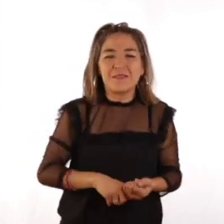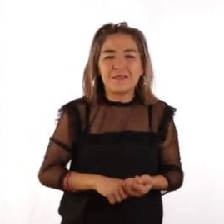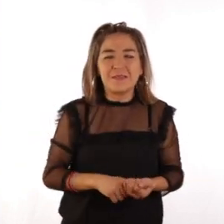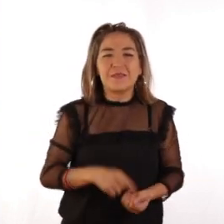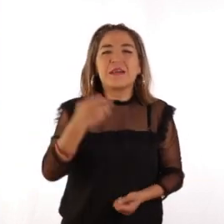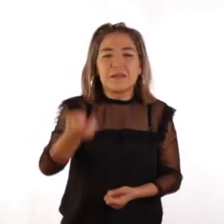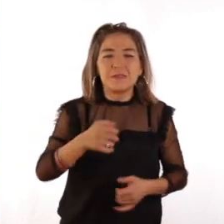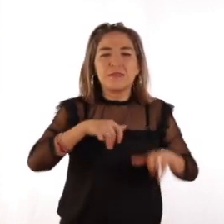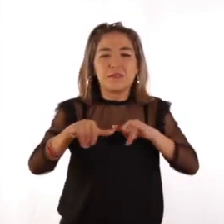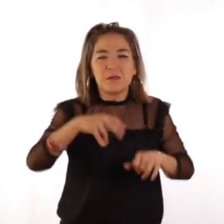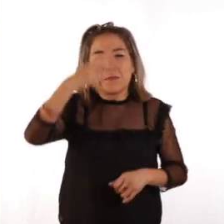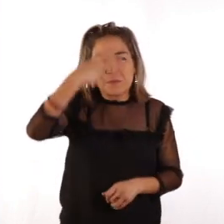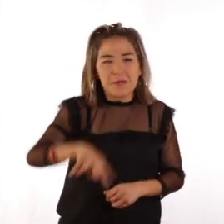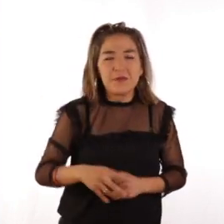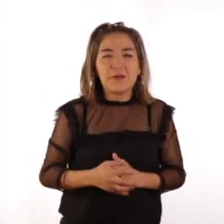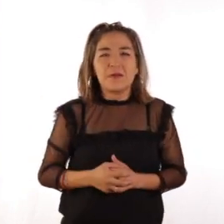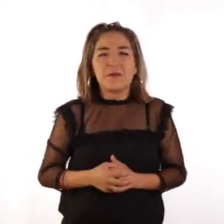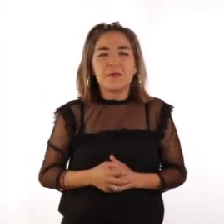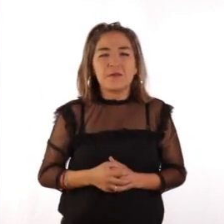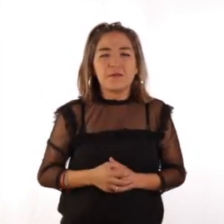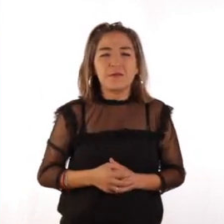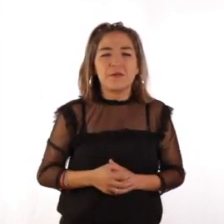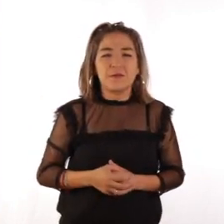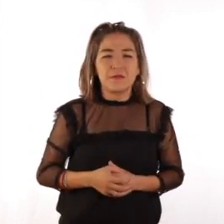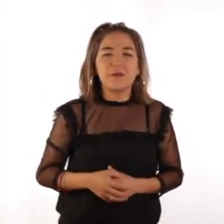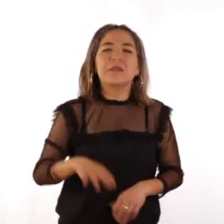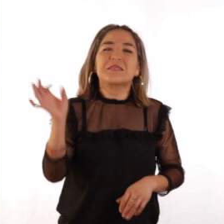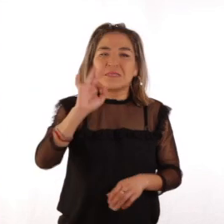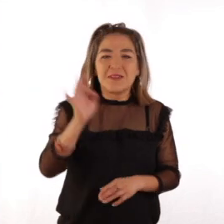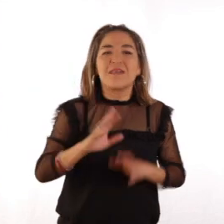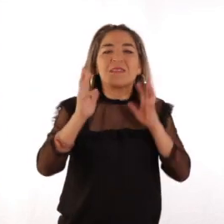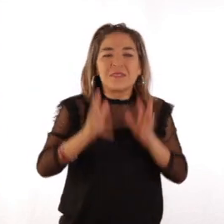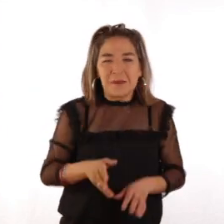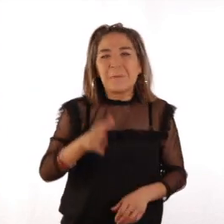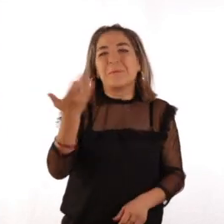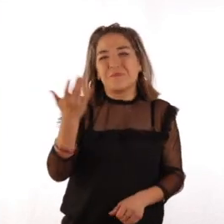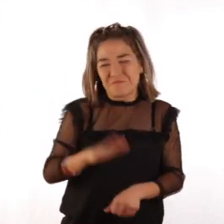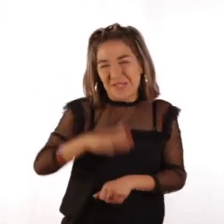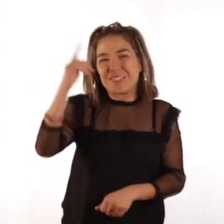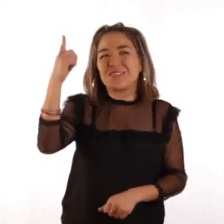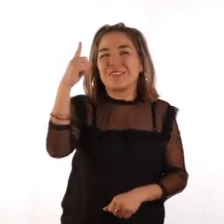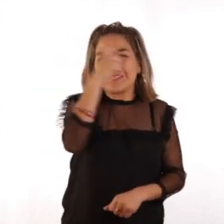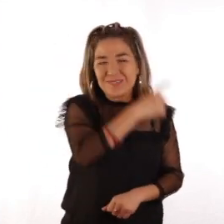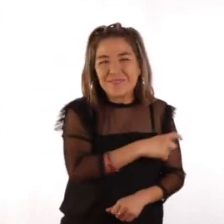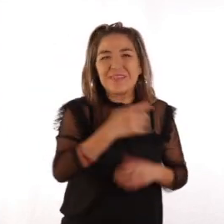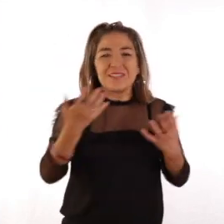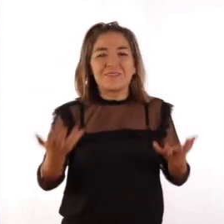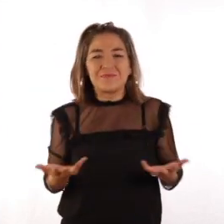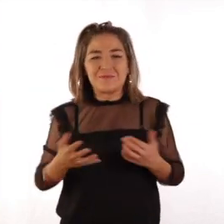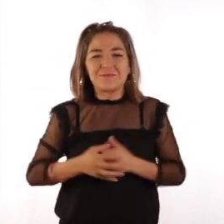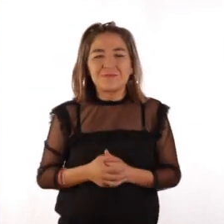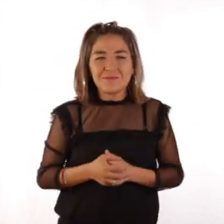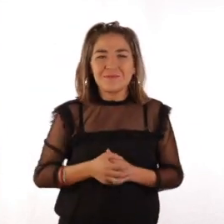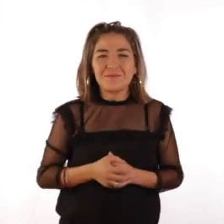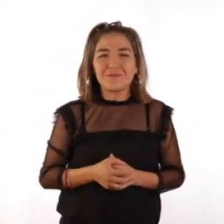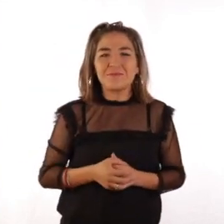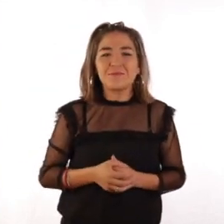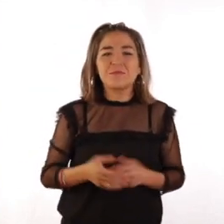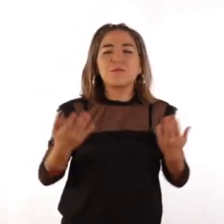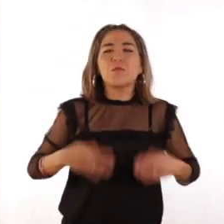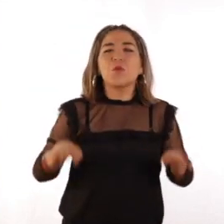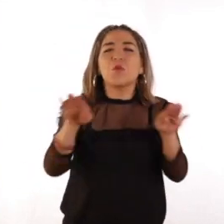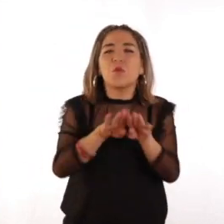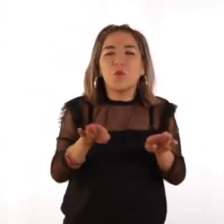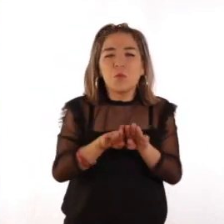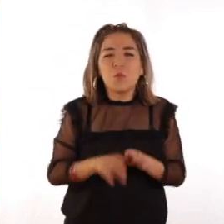dentro de la geografía de México. Y pues a lo mejor ya es algo más complicado, no es algo quizá tan